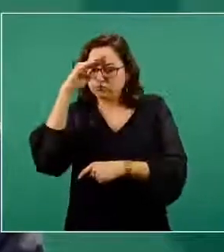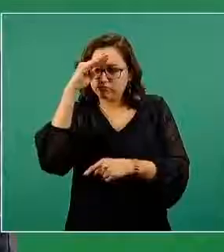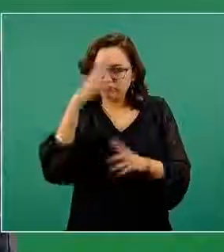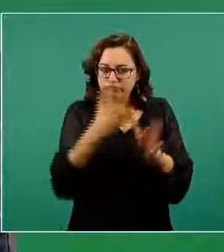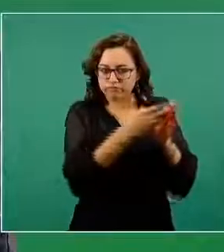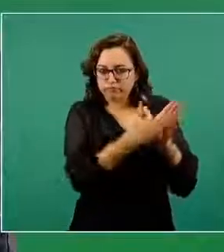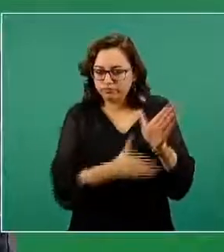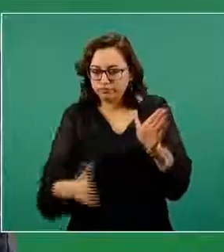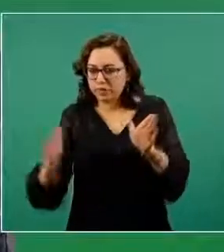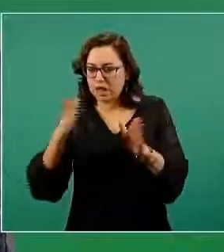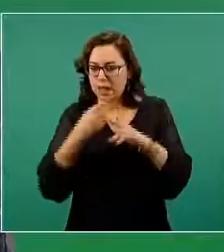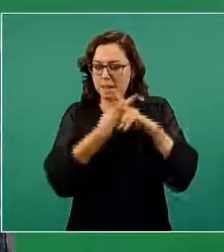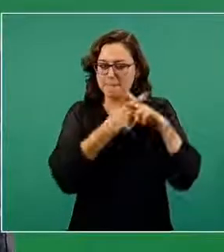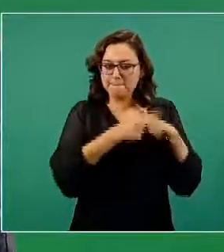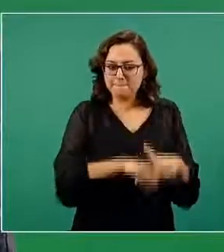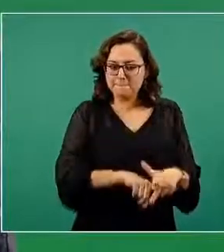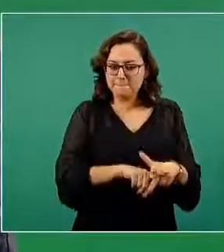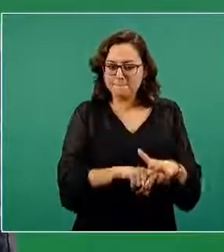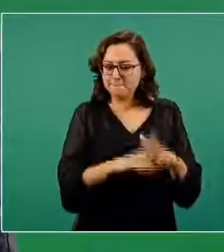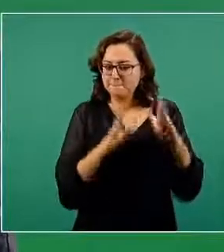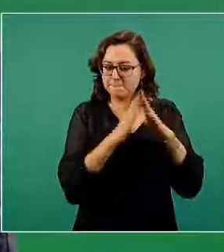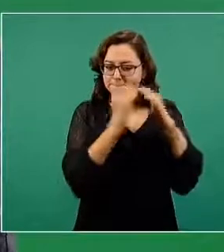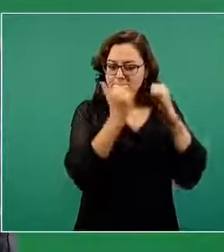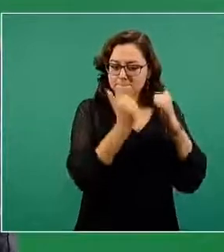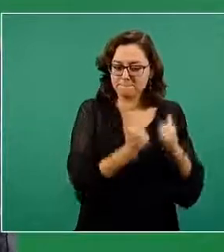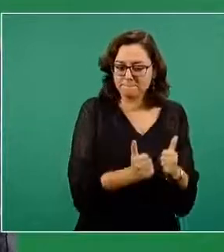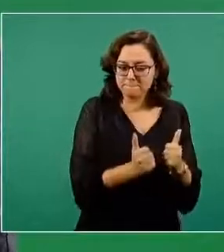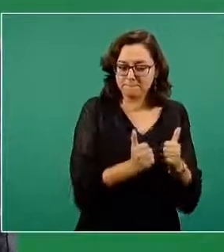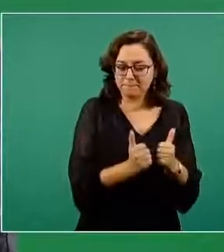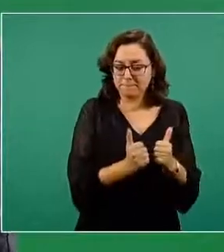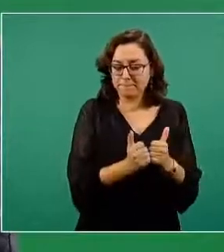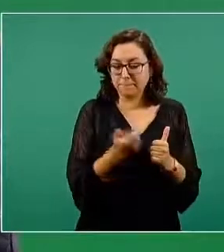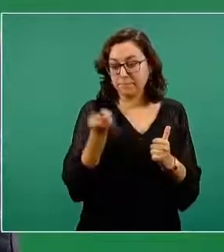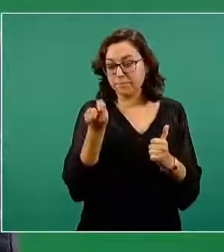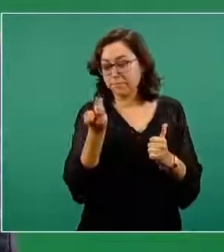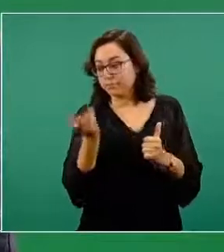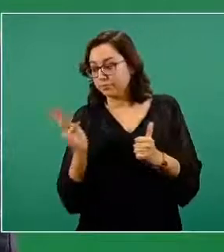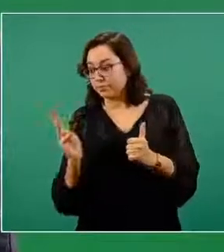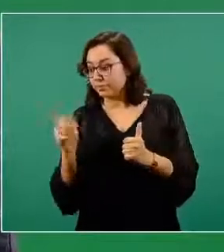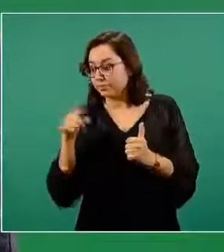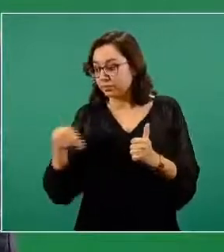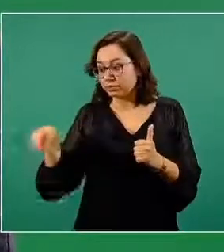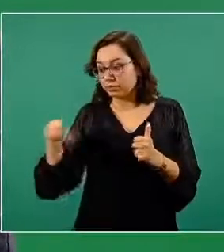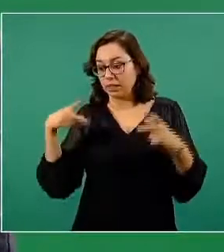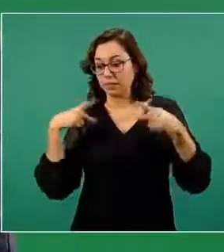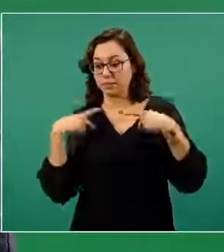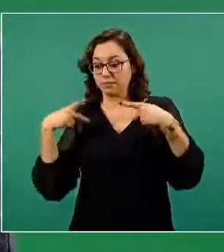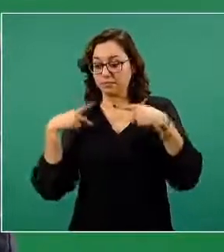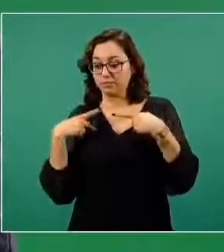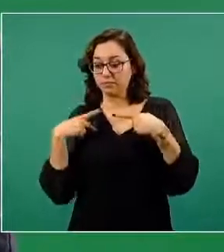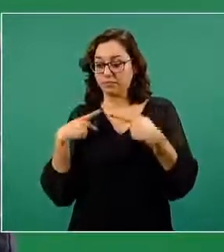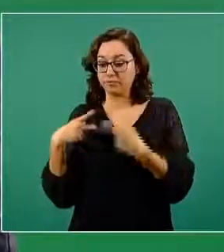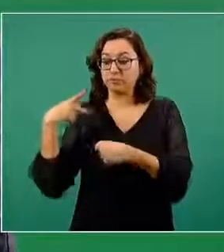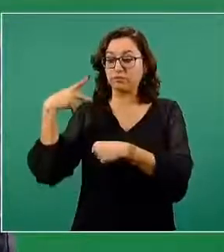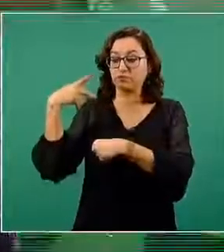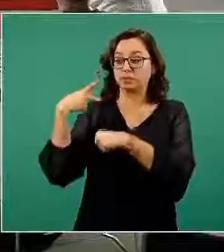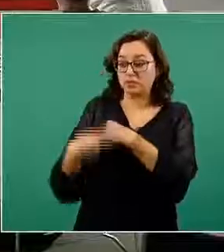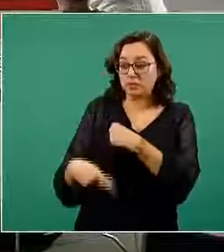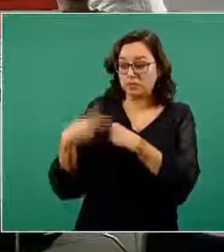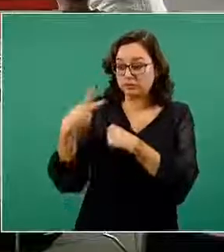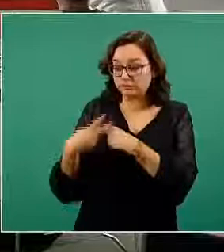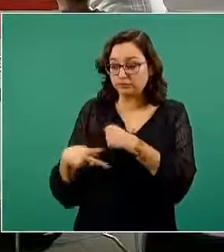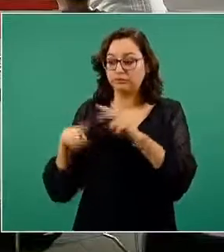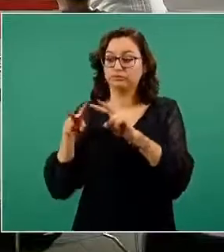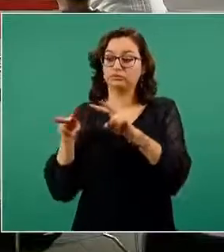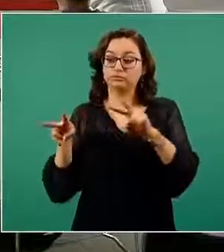Sana Distancia, y establecimos que aquellas personas que tuvieran condiciones de riesgo de